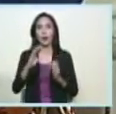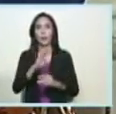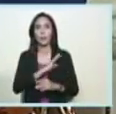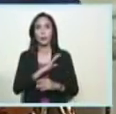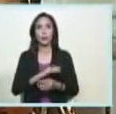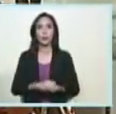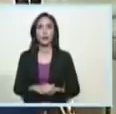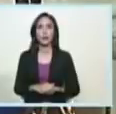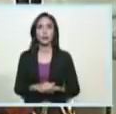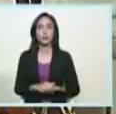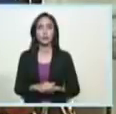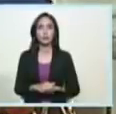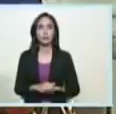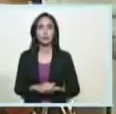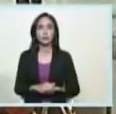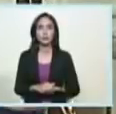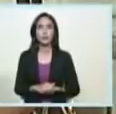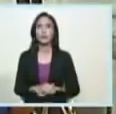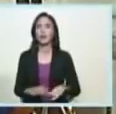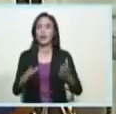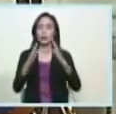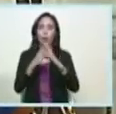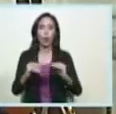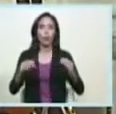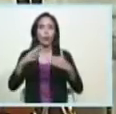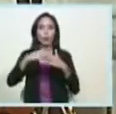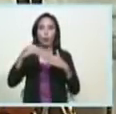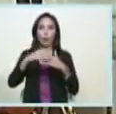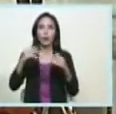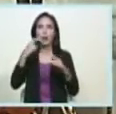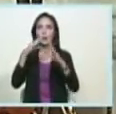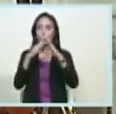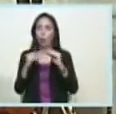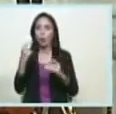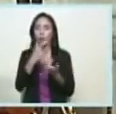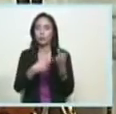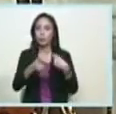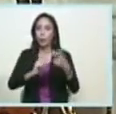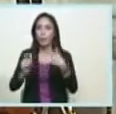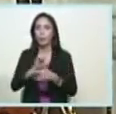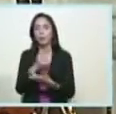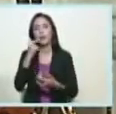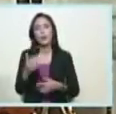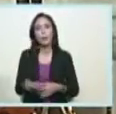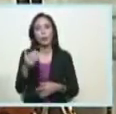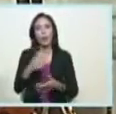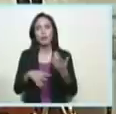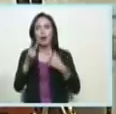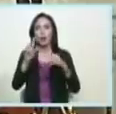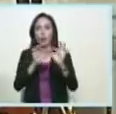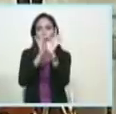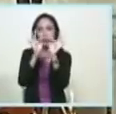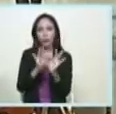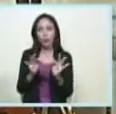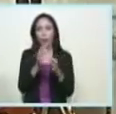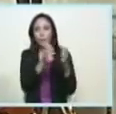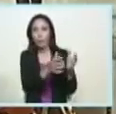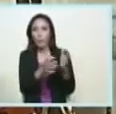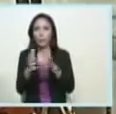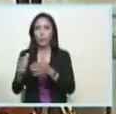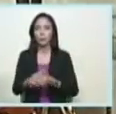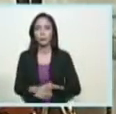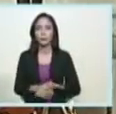petrolera de la riqueza aurífera de la riqueza en general de nuevas fuentes de exportación es clave esos dos elementos fortalecer las reservas